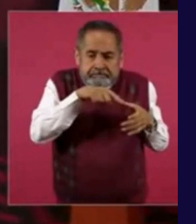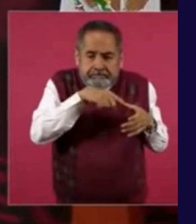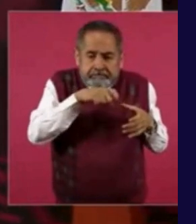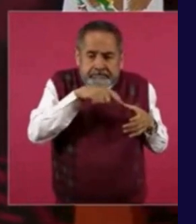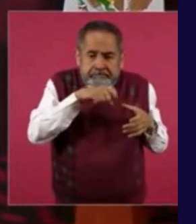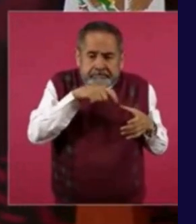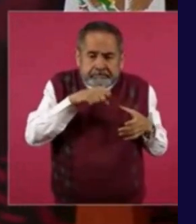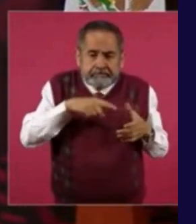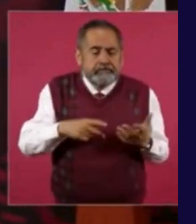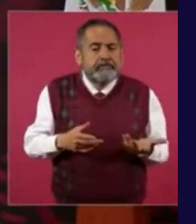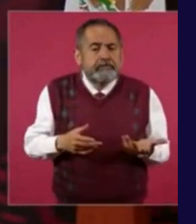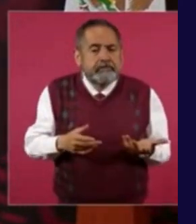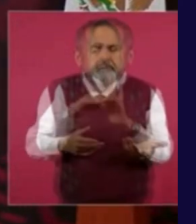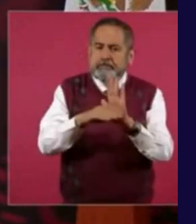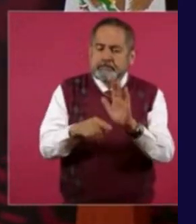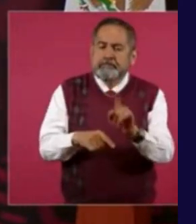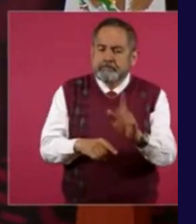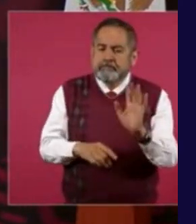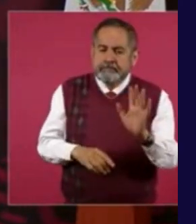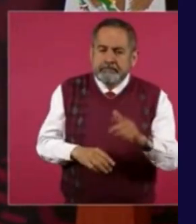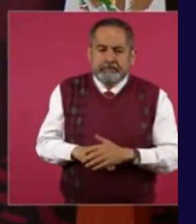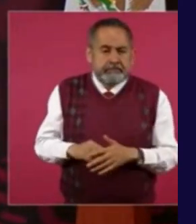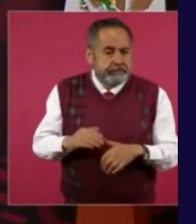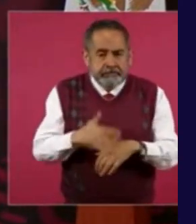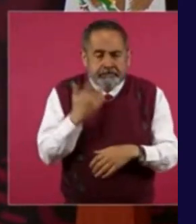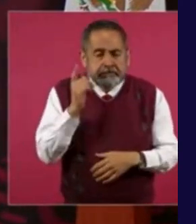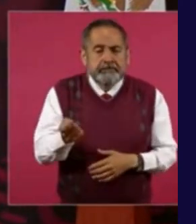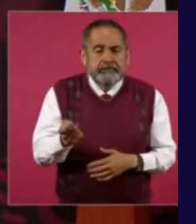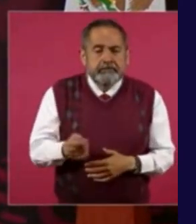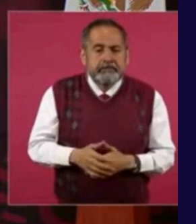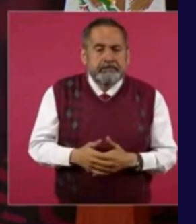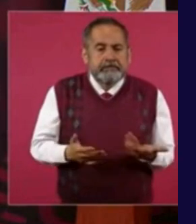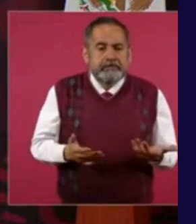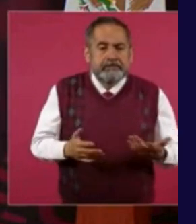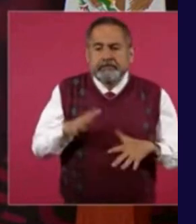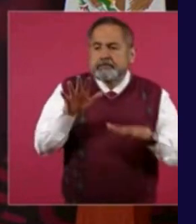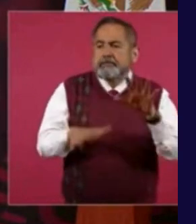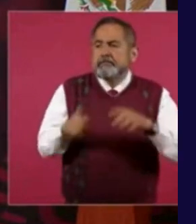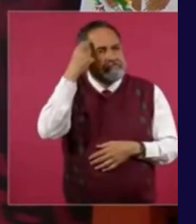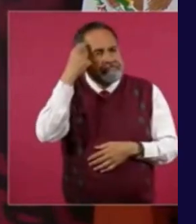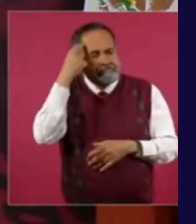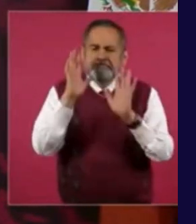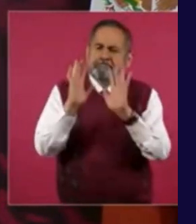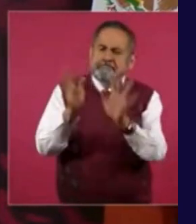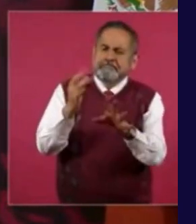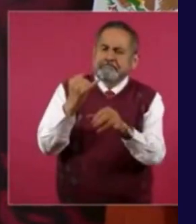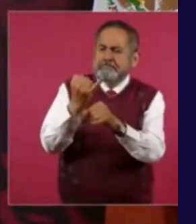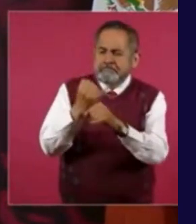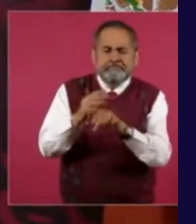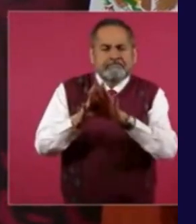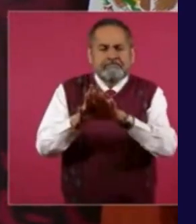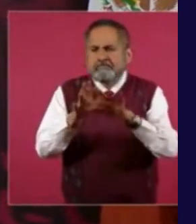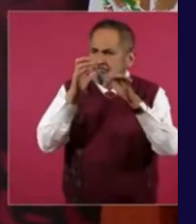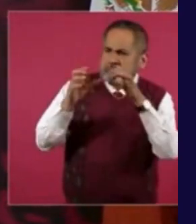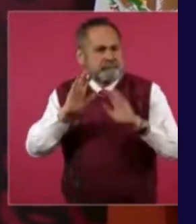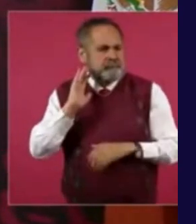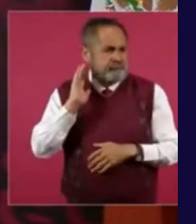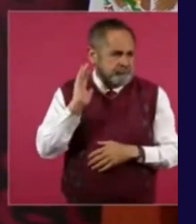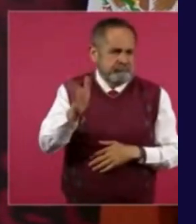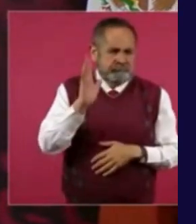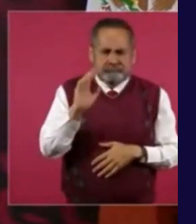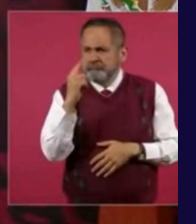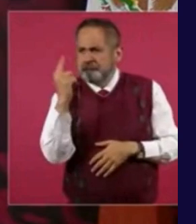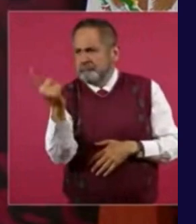obtenidos de fondos recuperados de casos de corrupción en reconocimiento a sus logros respecto a la polémica invitación a